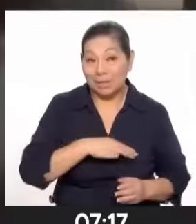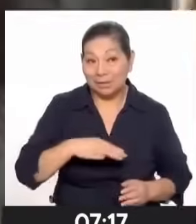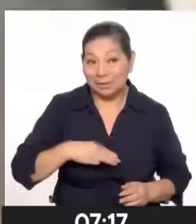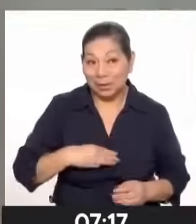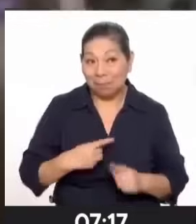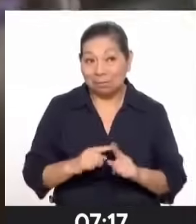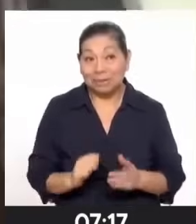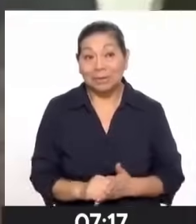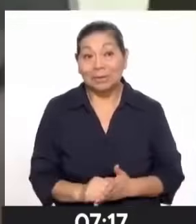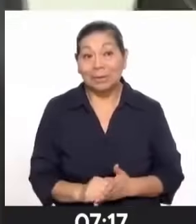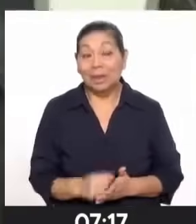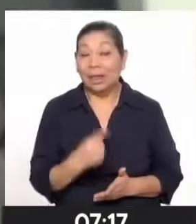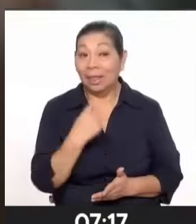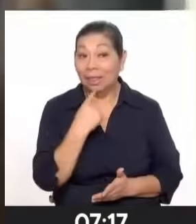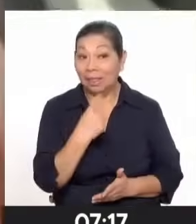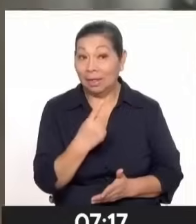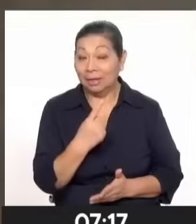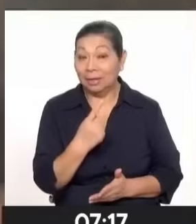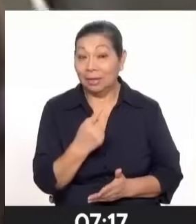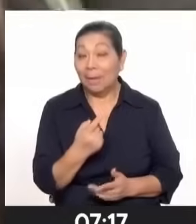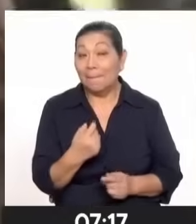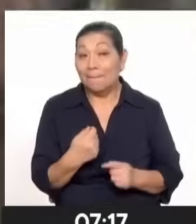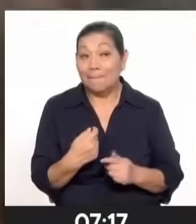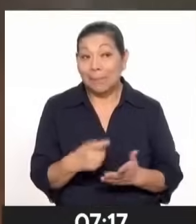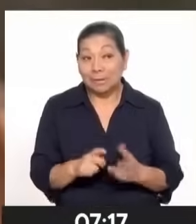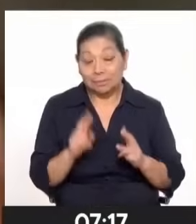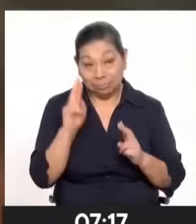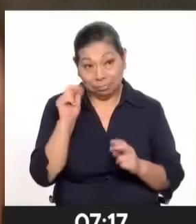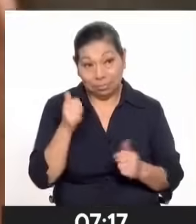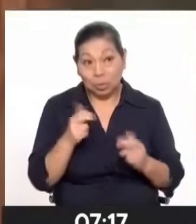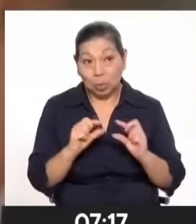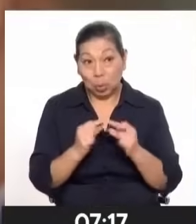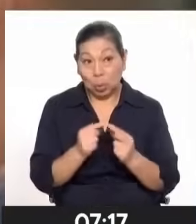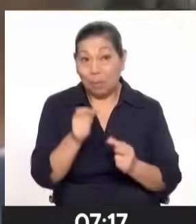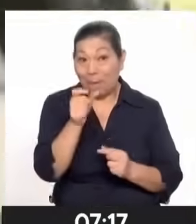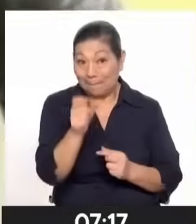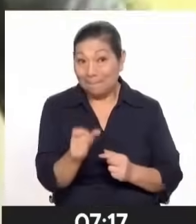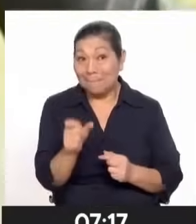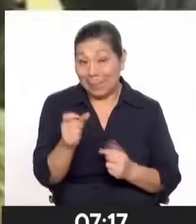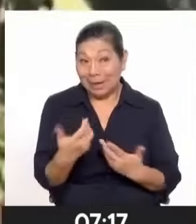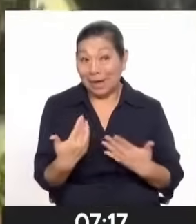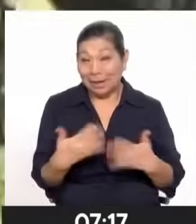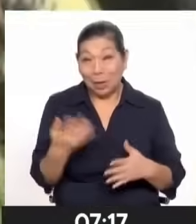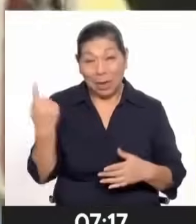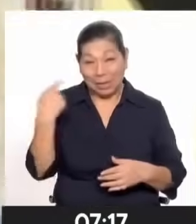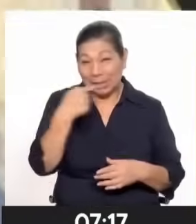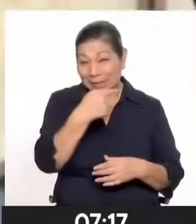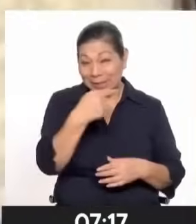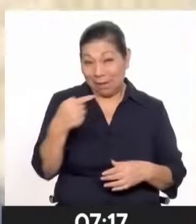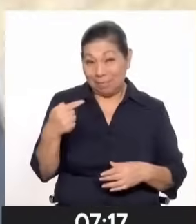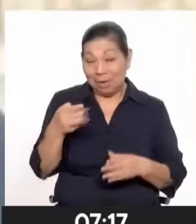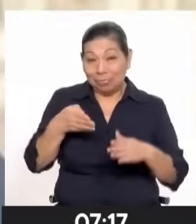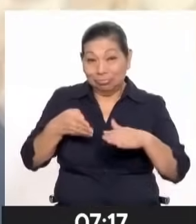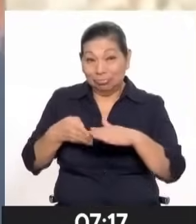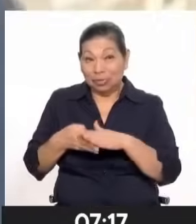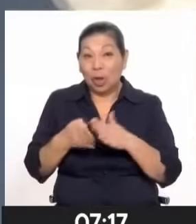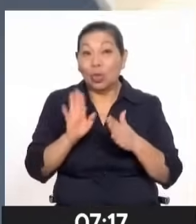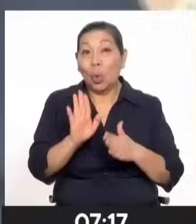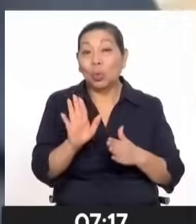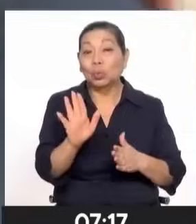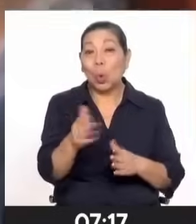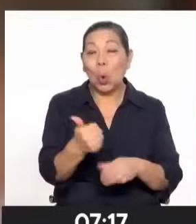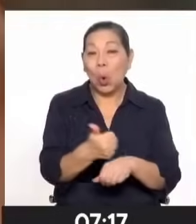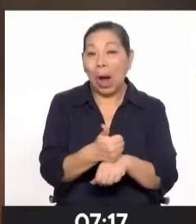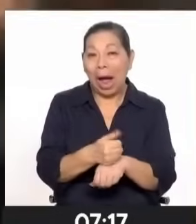Público. Bueno, y según la tesis fiscal, hay que recordar que este grupo de personas, y hace unas semanas también fueron intervenidas dos de sus